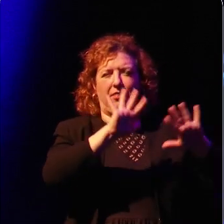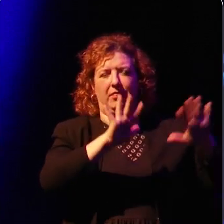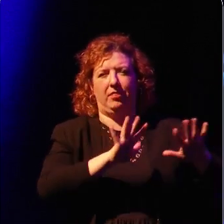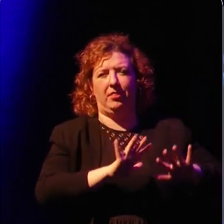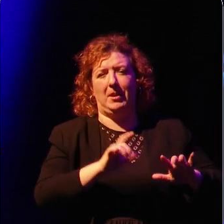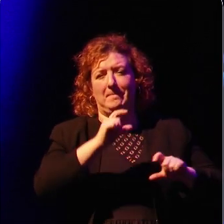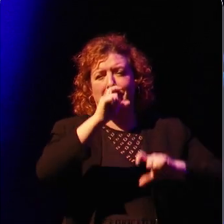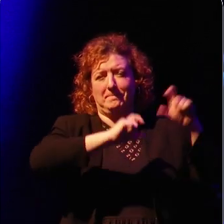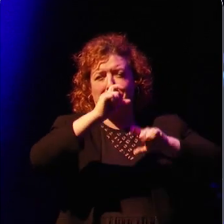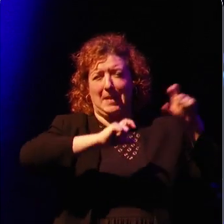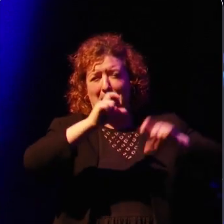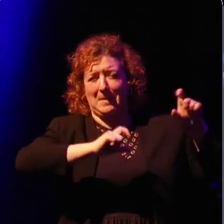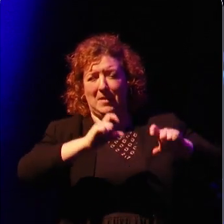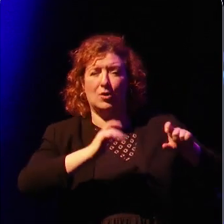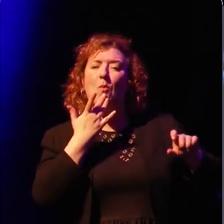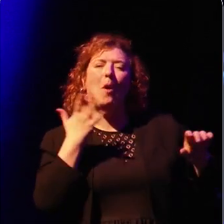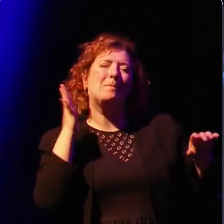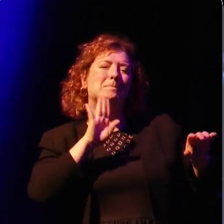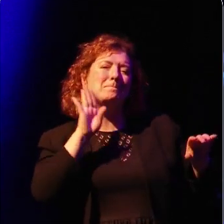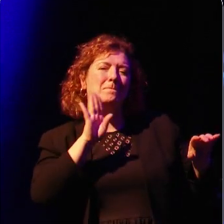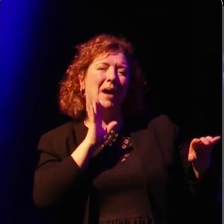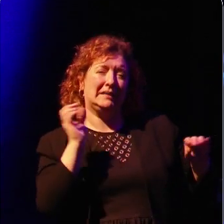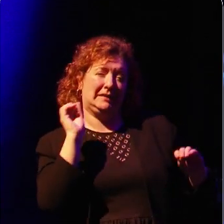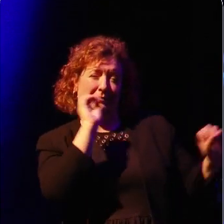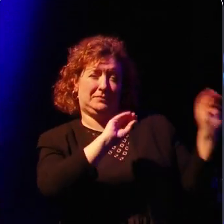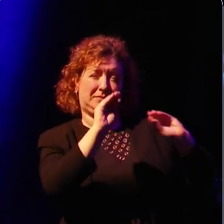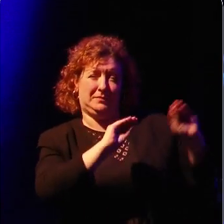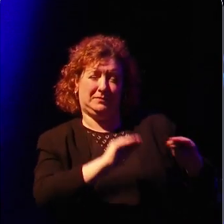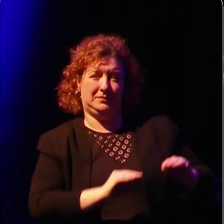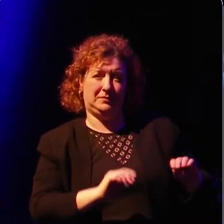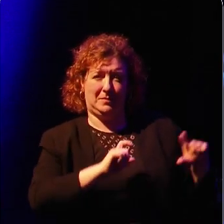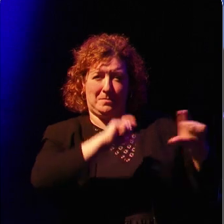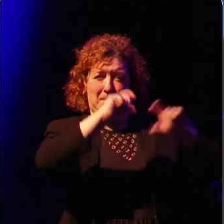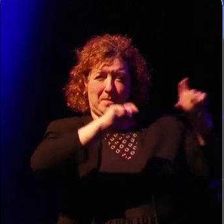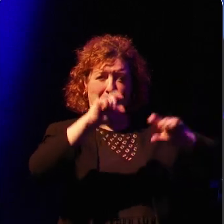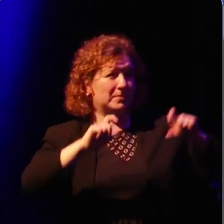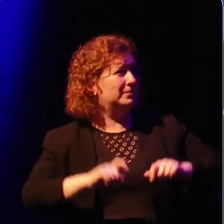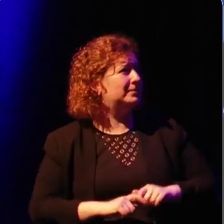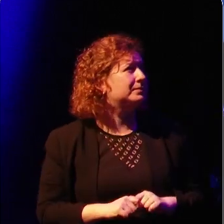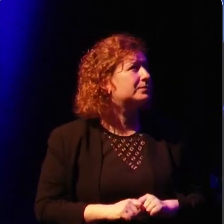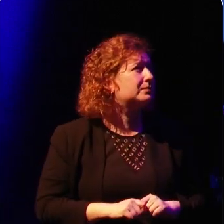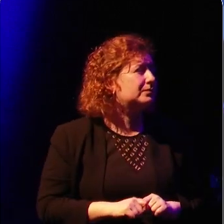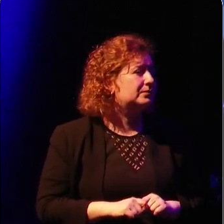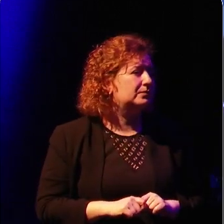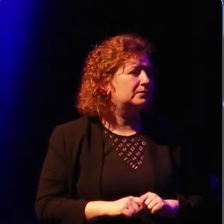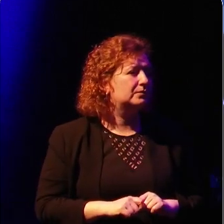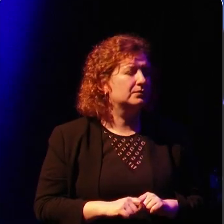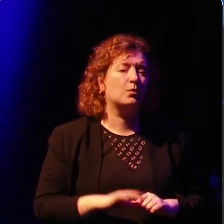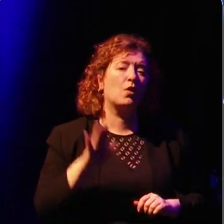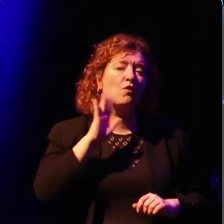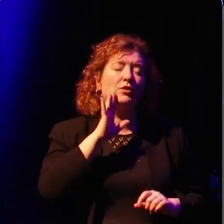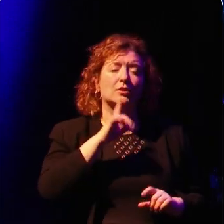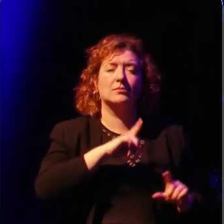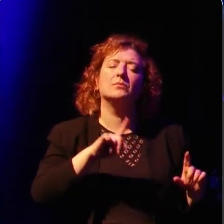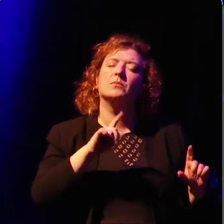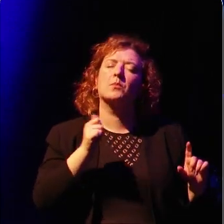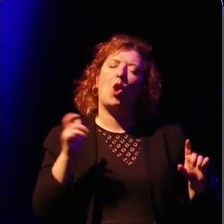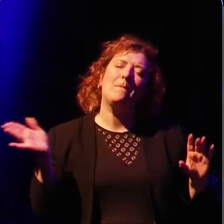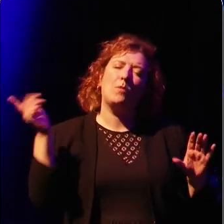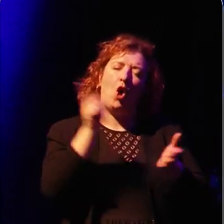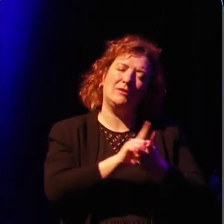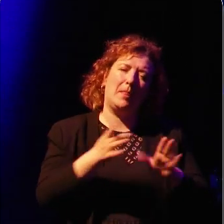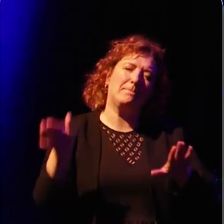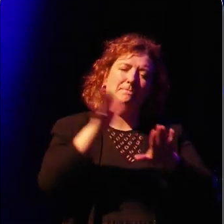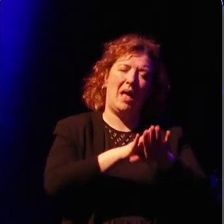ruido? Píxeles. La mancha. Un poquito, la mancha un poquito. Coge la foto manchada y la mancha otro poquito